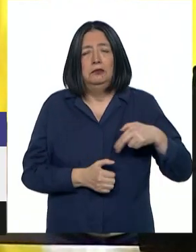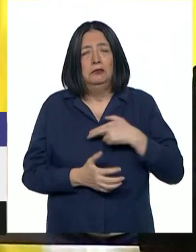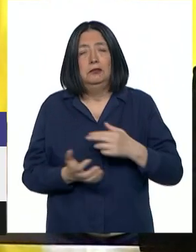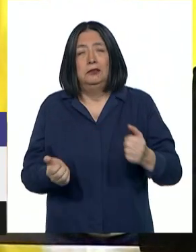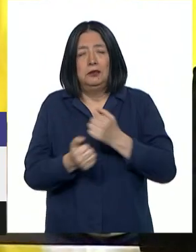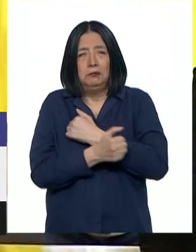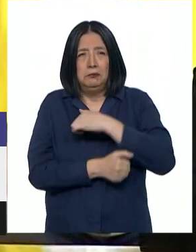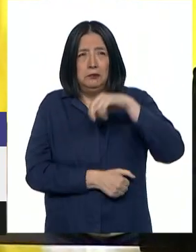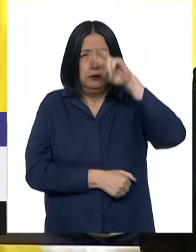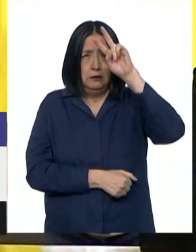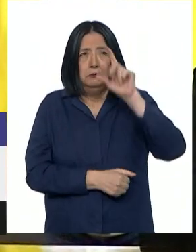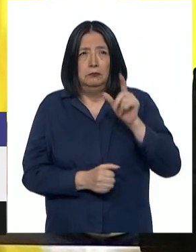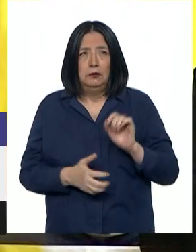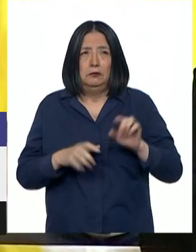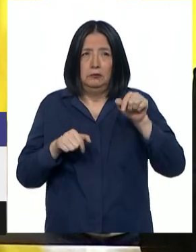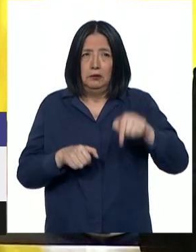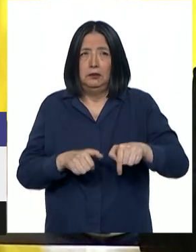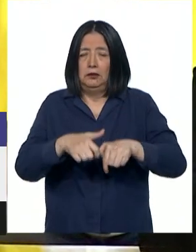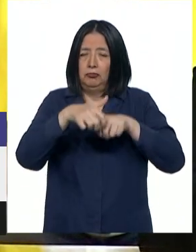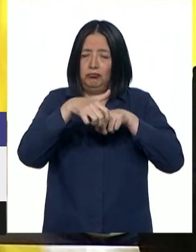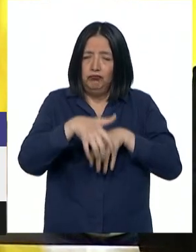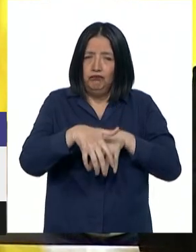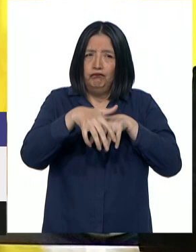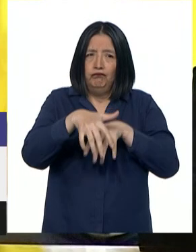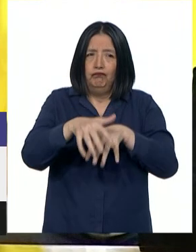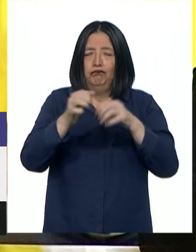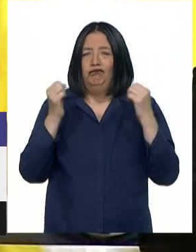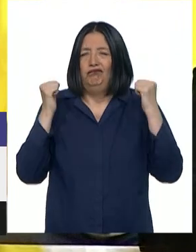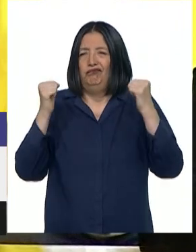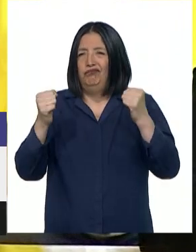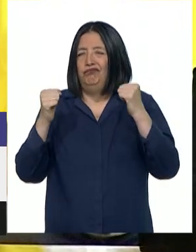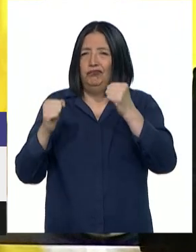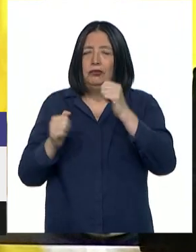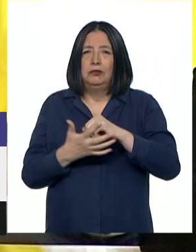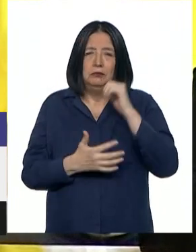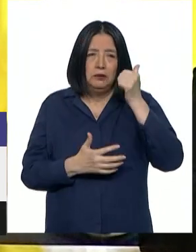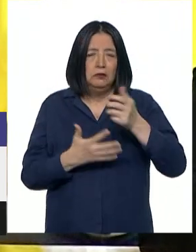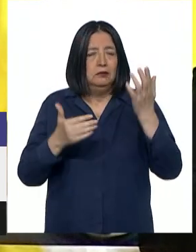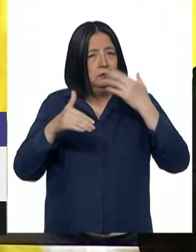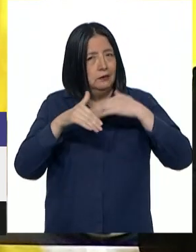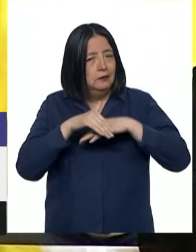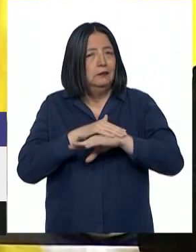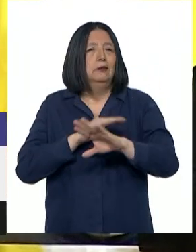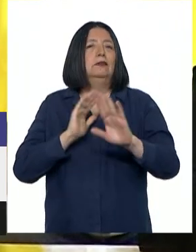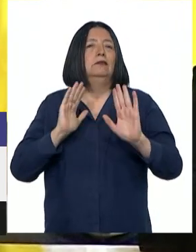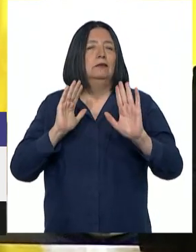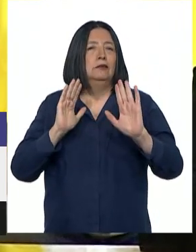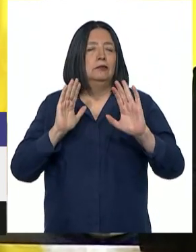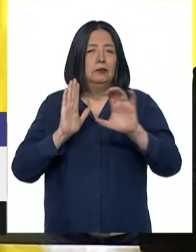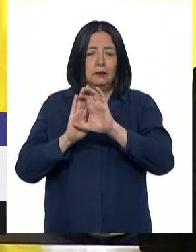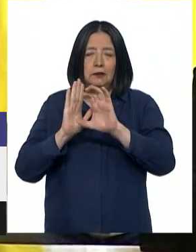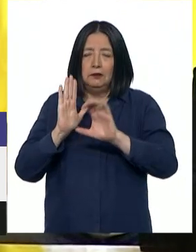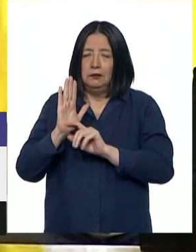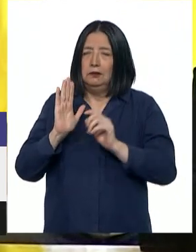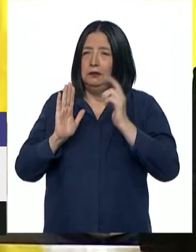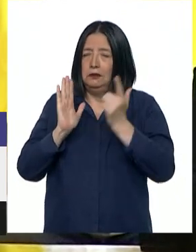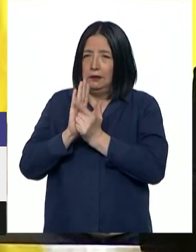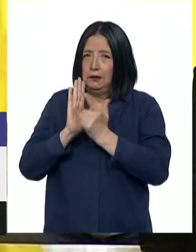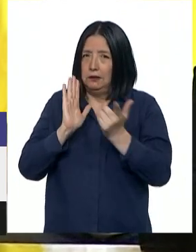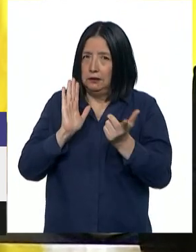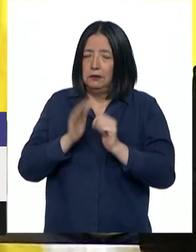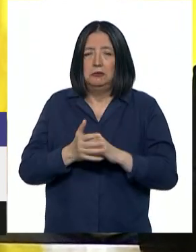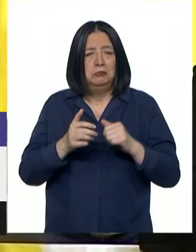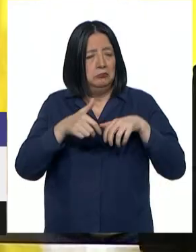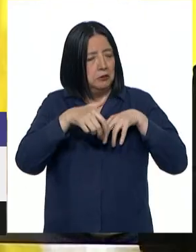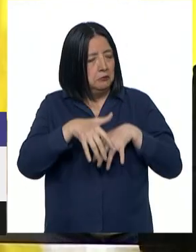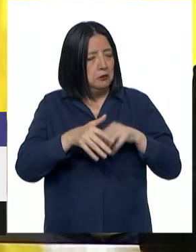patria, esta movilización de mañana sea dentro del marco constitucional, una